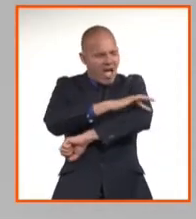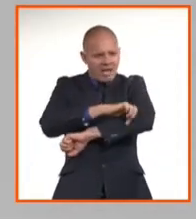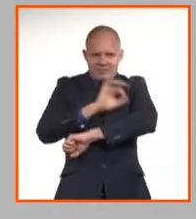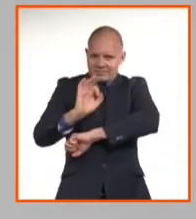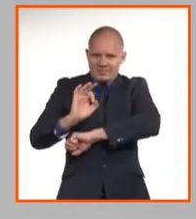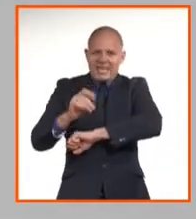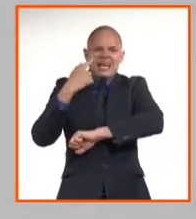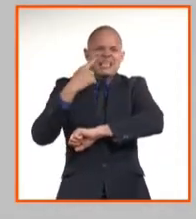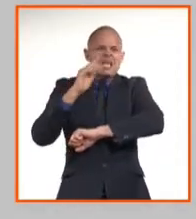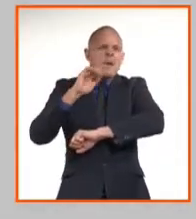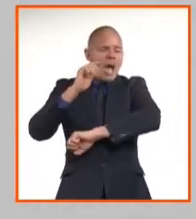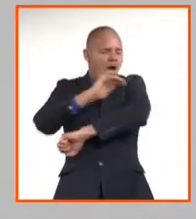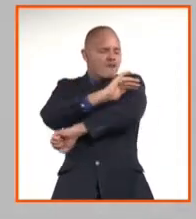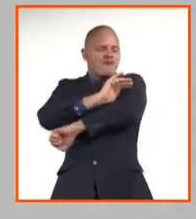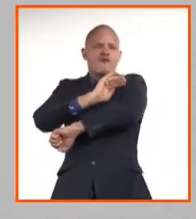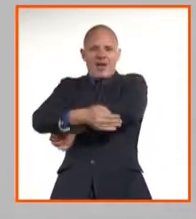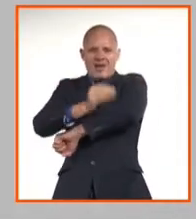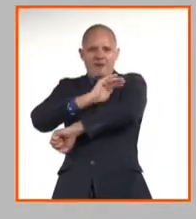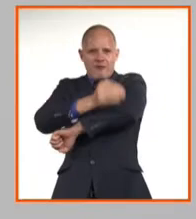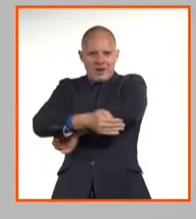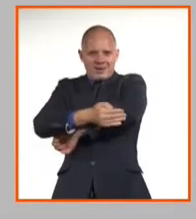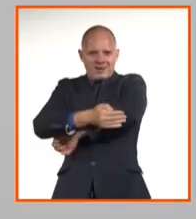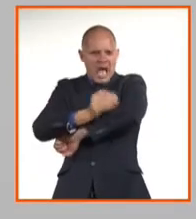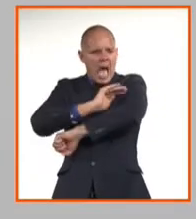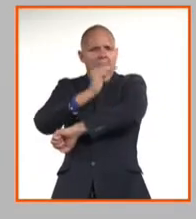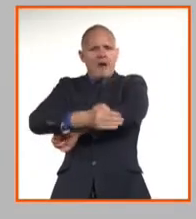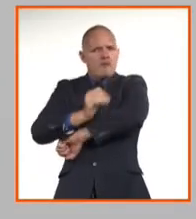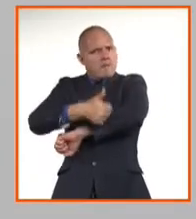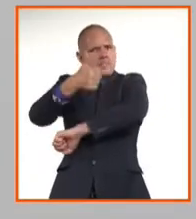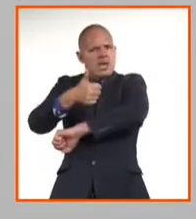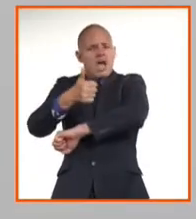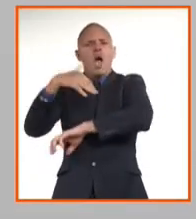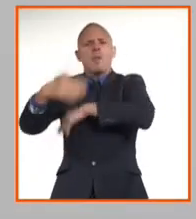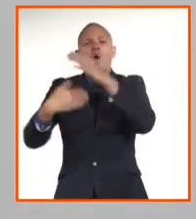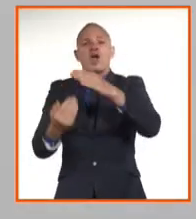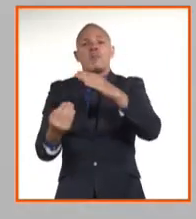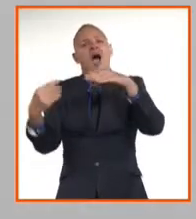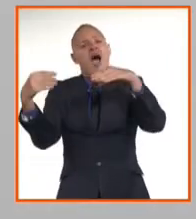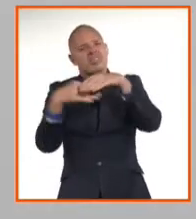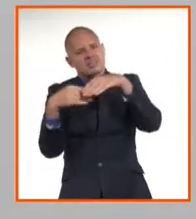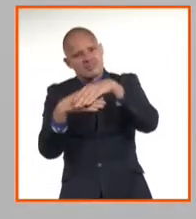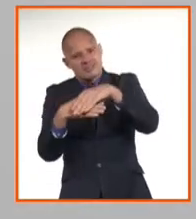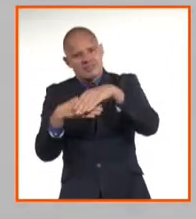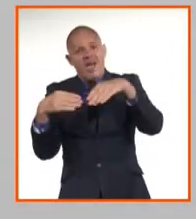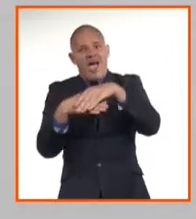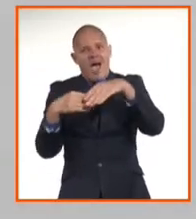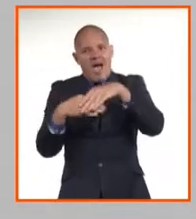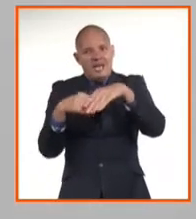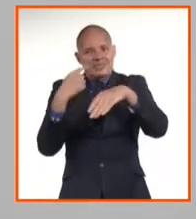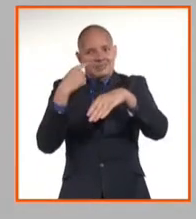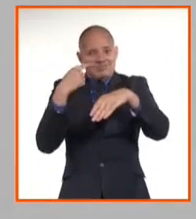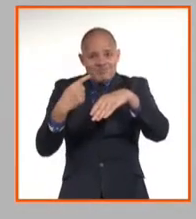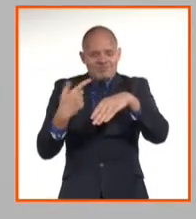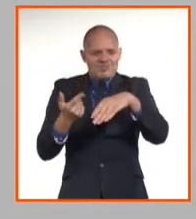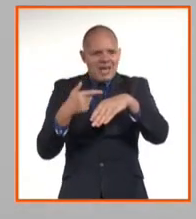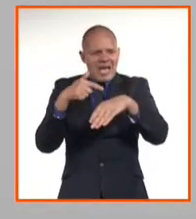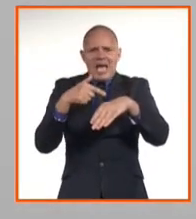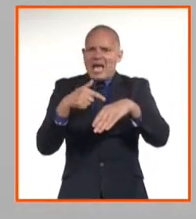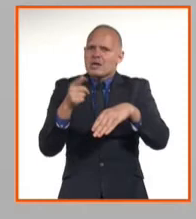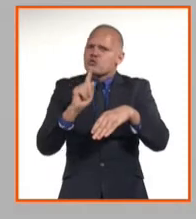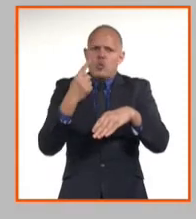exterior del Exacto. ¿Y codo, esta vez ocurrió? y esta vez ocurrió por dentro en la parte superior, que no es una No, no, no es falla, no normal. es normal,